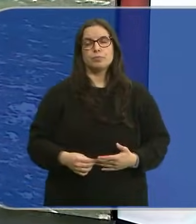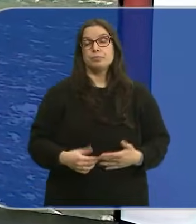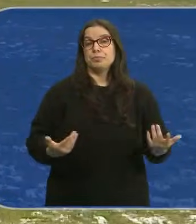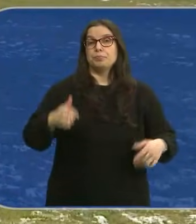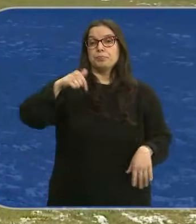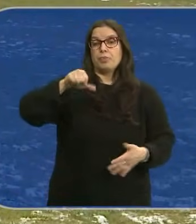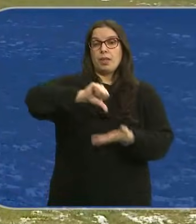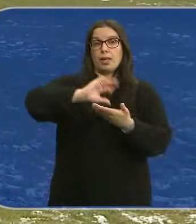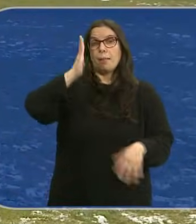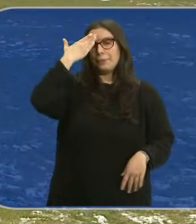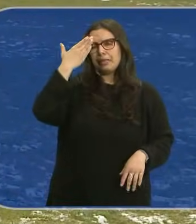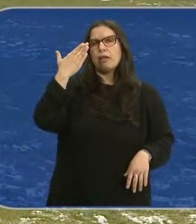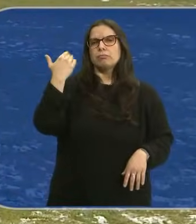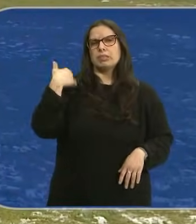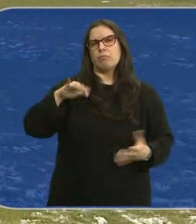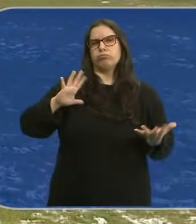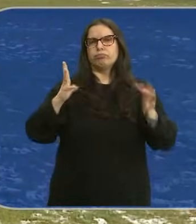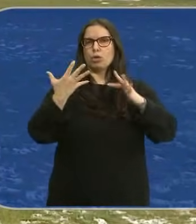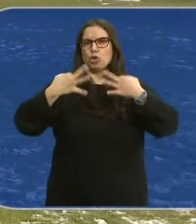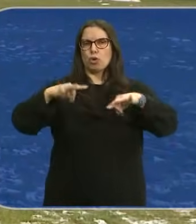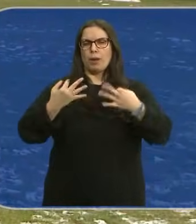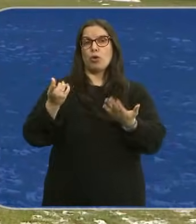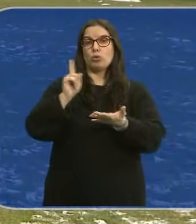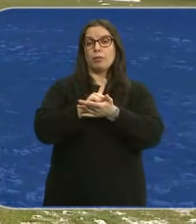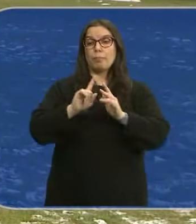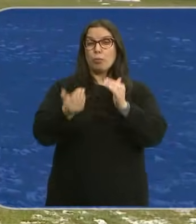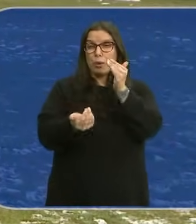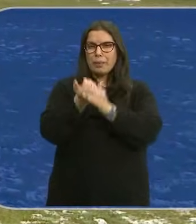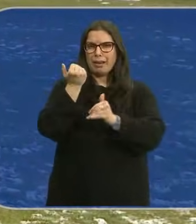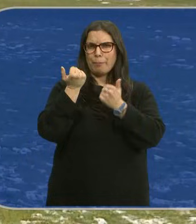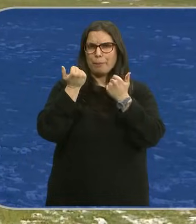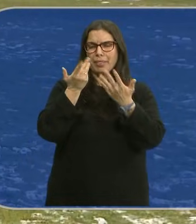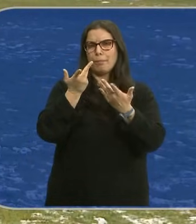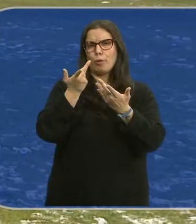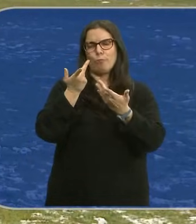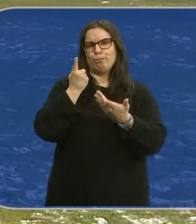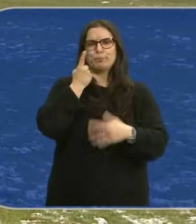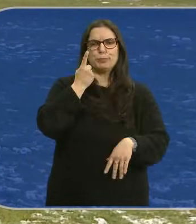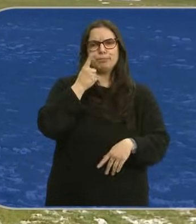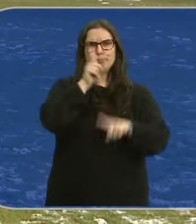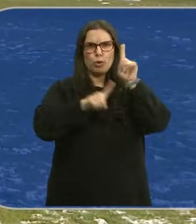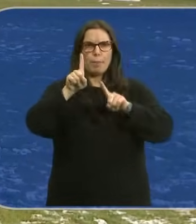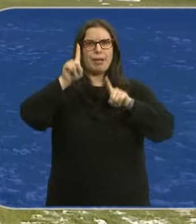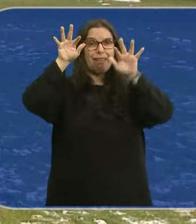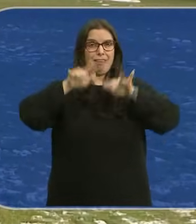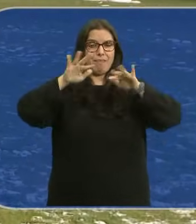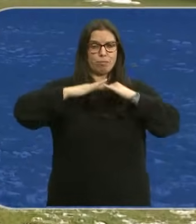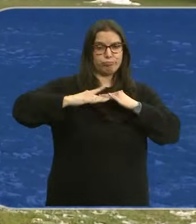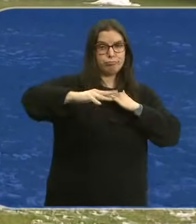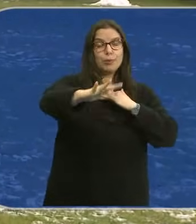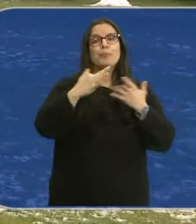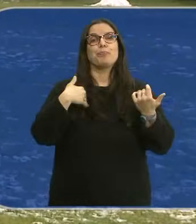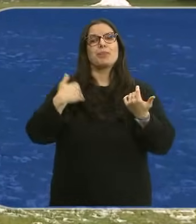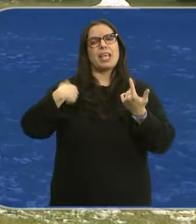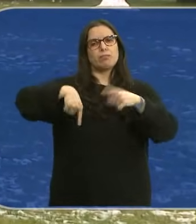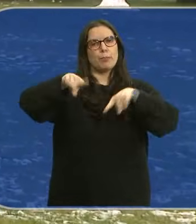Pues aquí en Soria capital volvemos a la normalidad tras esas primeras horas condicionadas por la nieve. El transporte público ya se ha